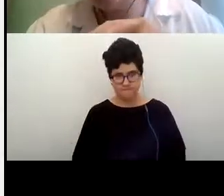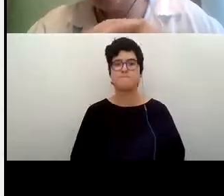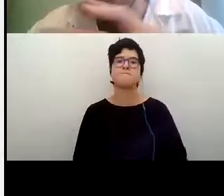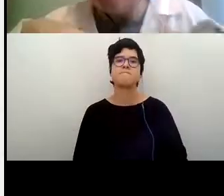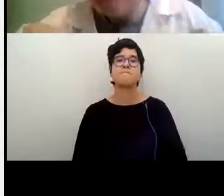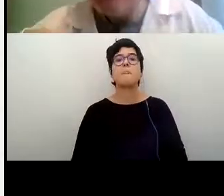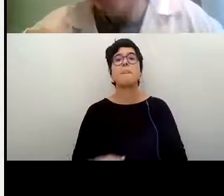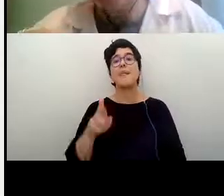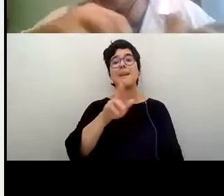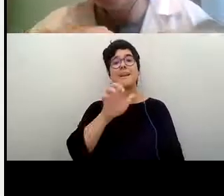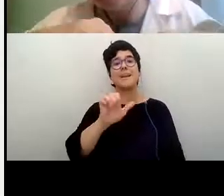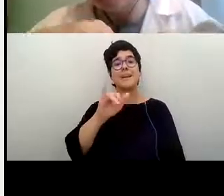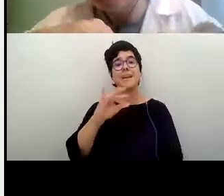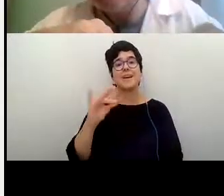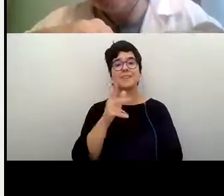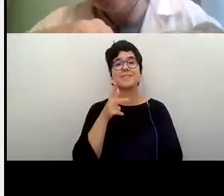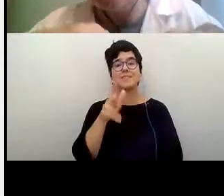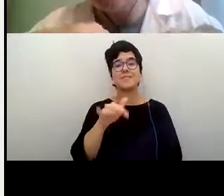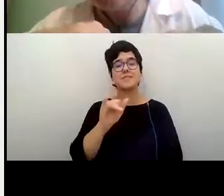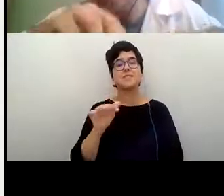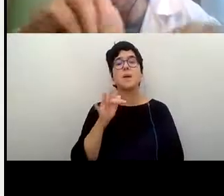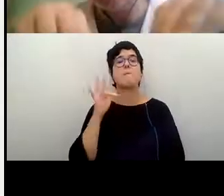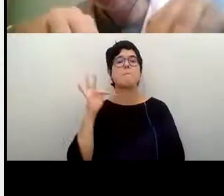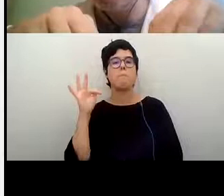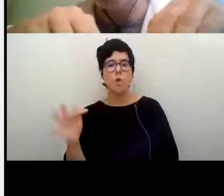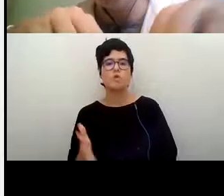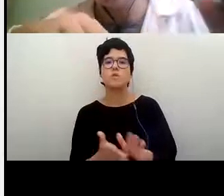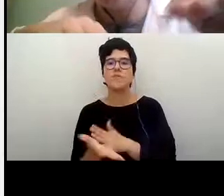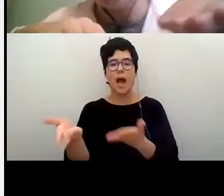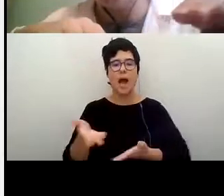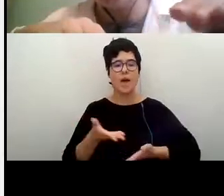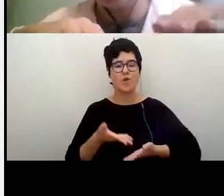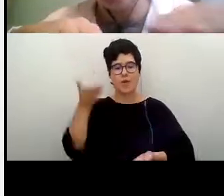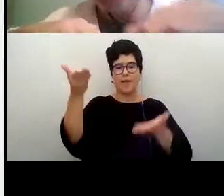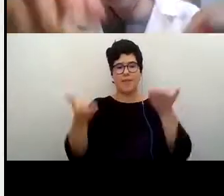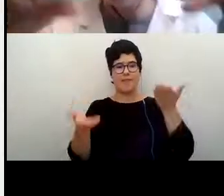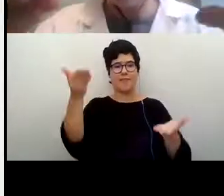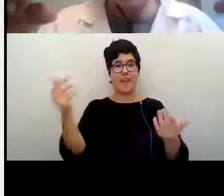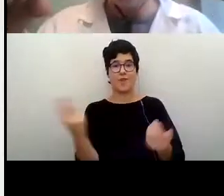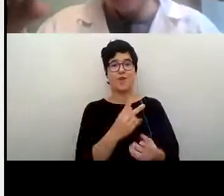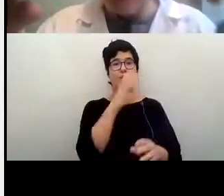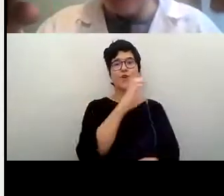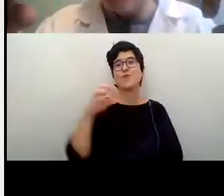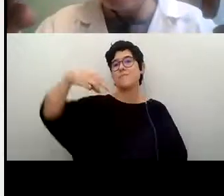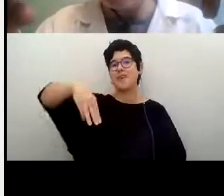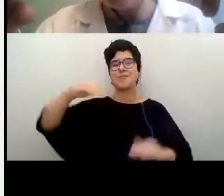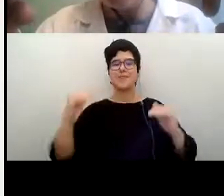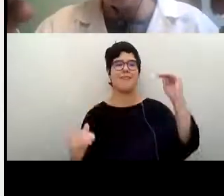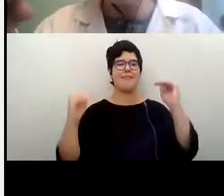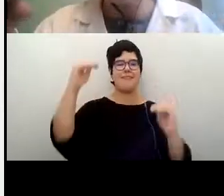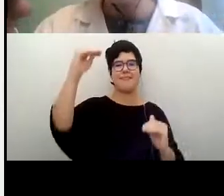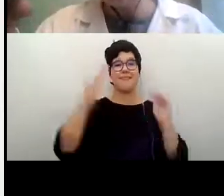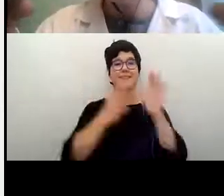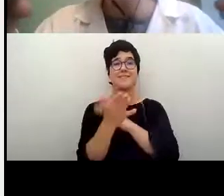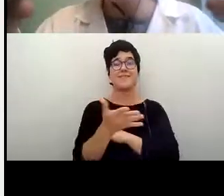de regular el nivel de cortisol, ayudando a equilibrar el eje cortisol-melatonina, facilita por tanto el sueño, es decir, disminuye la cantidad de